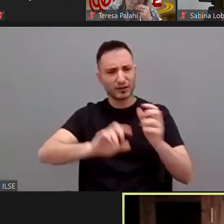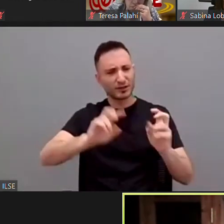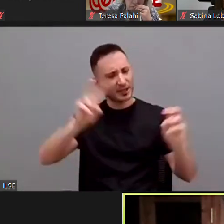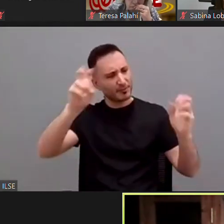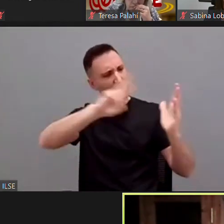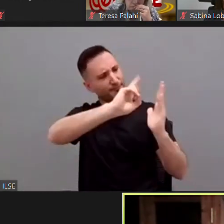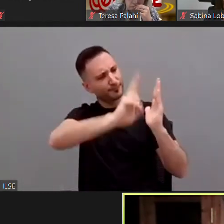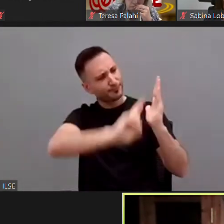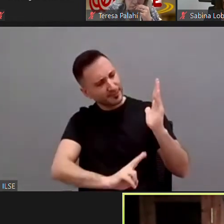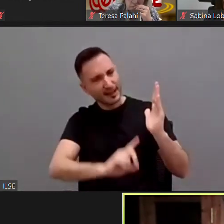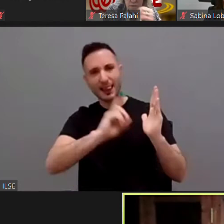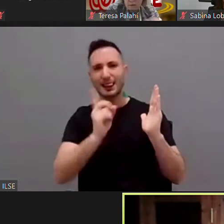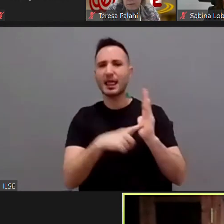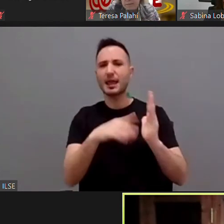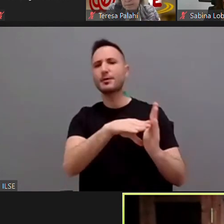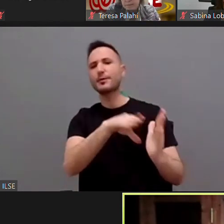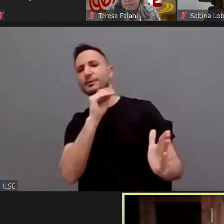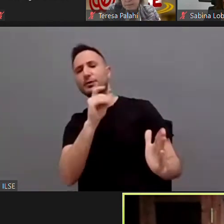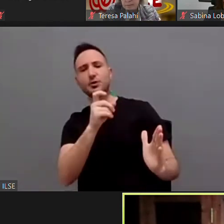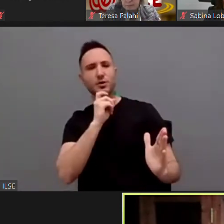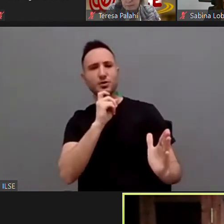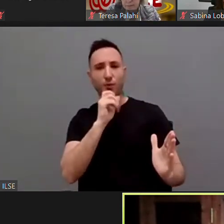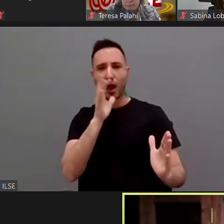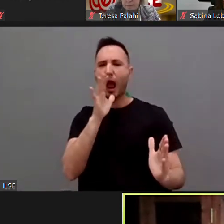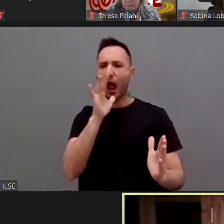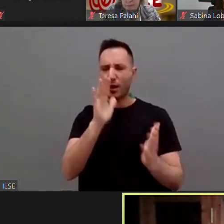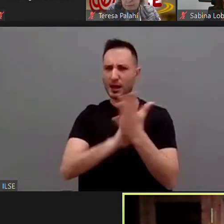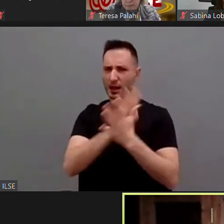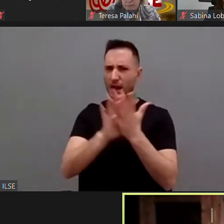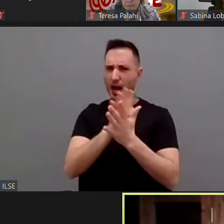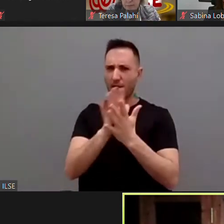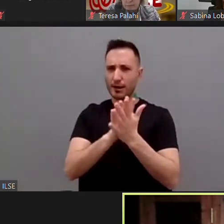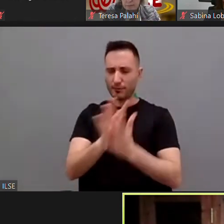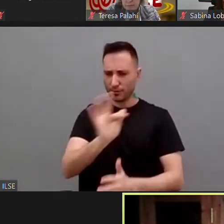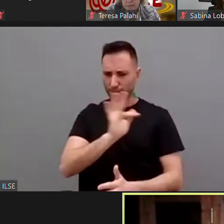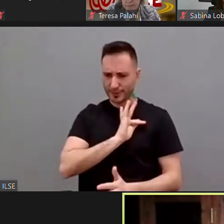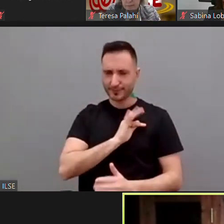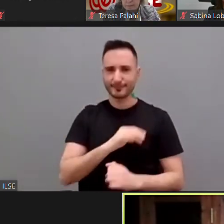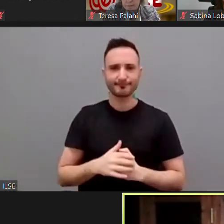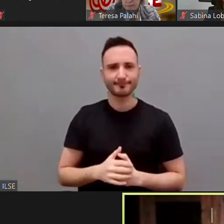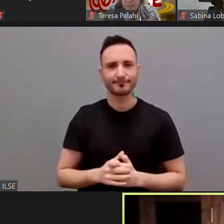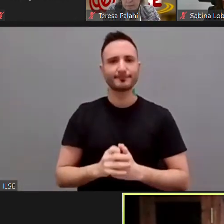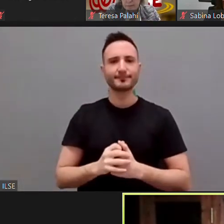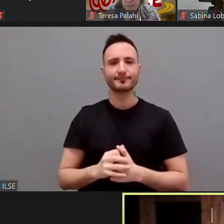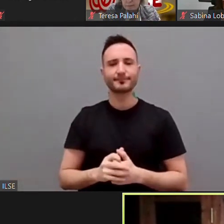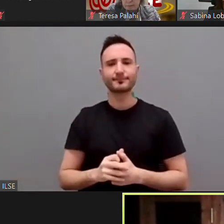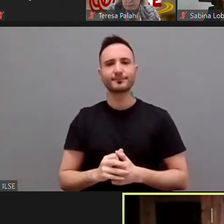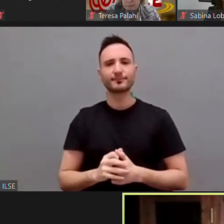de la ley, que iremos ahora desarrollando en mi ponencia.